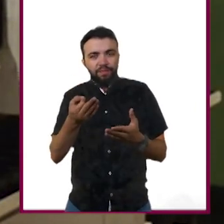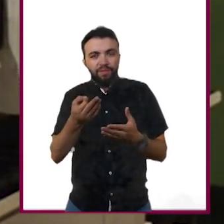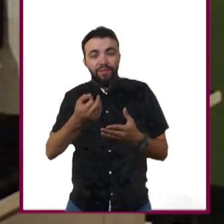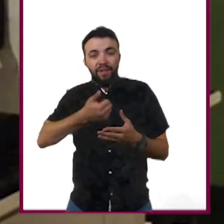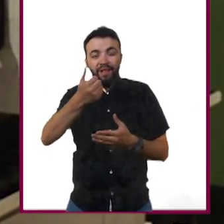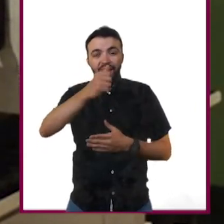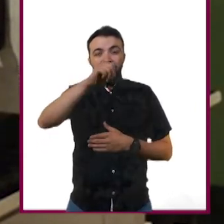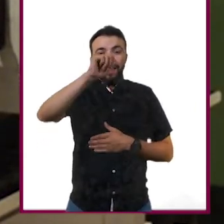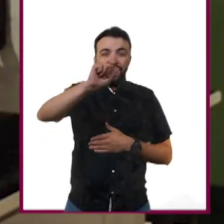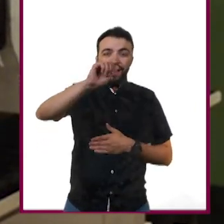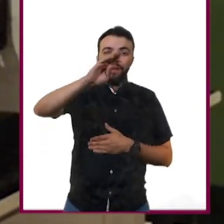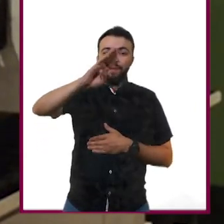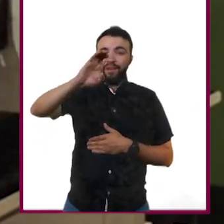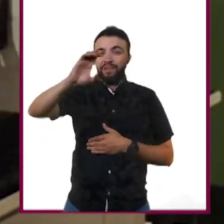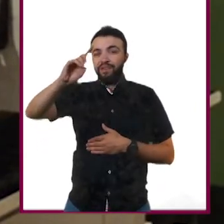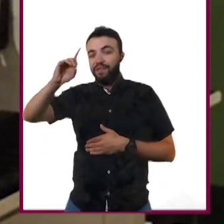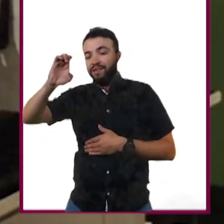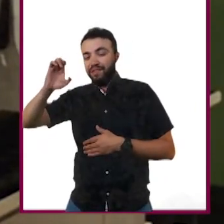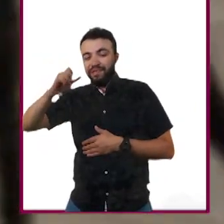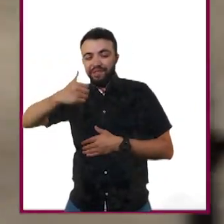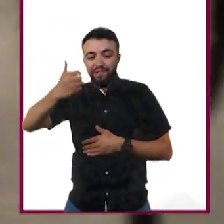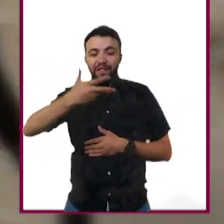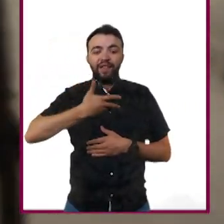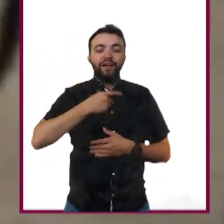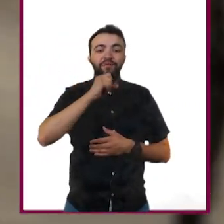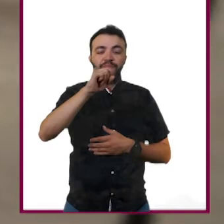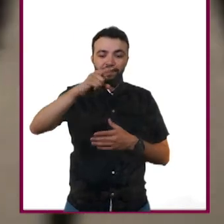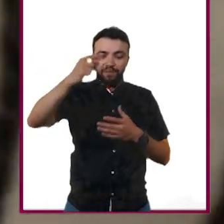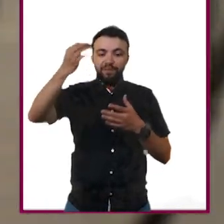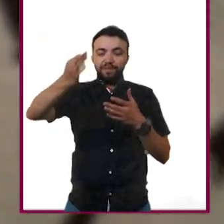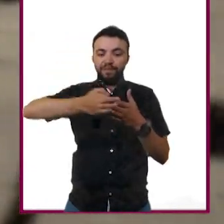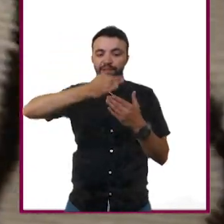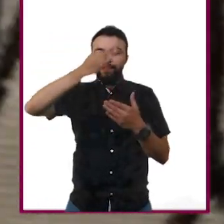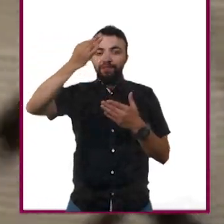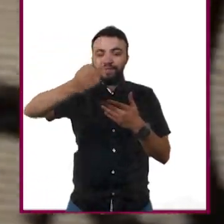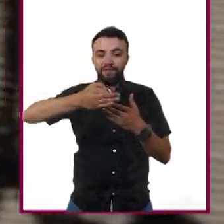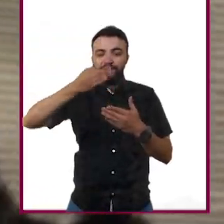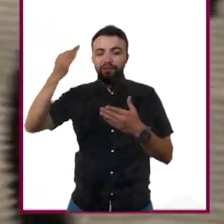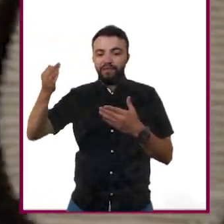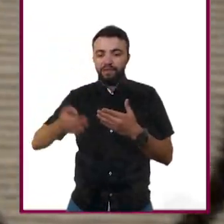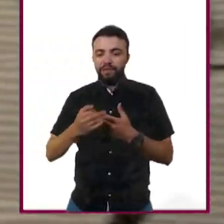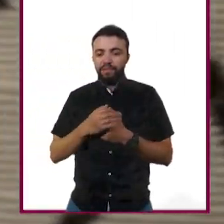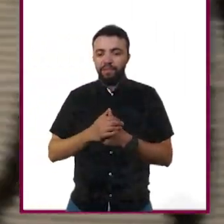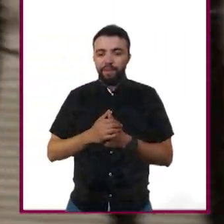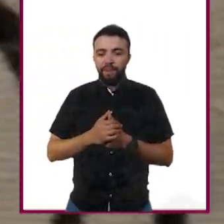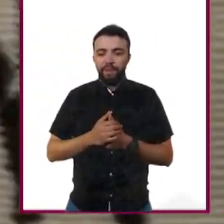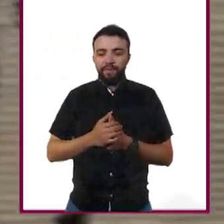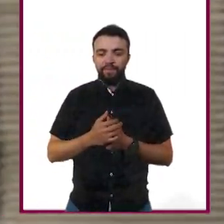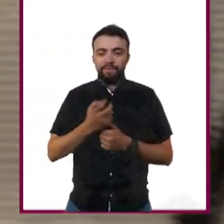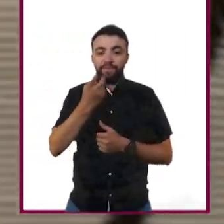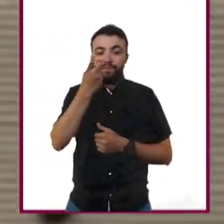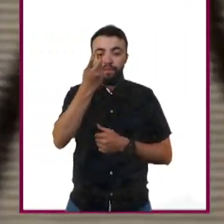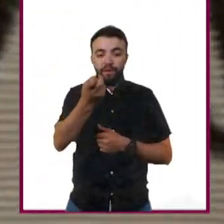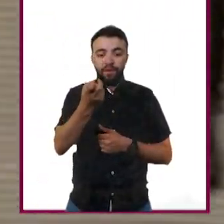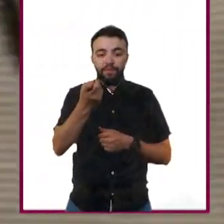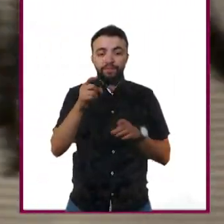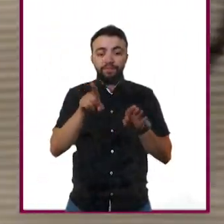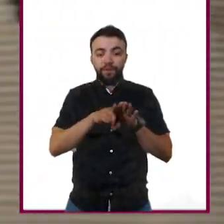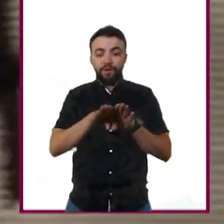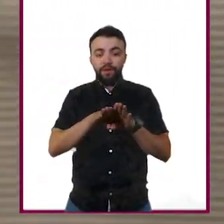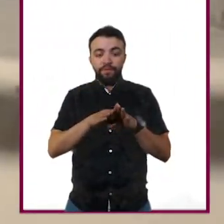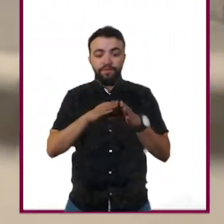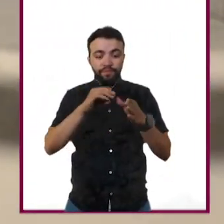de nuestro alfabeto tiene una representación gráfica en la caligrafía del grafitero y aquello que es confesado queda encriptado